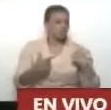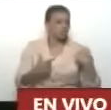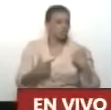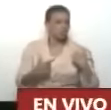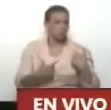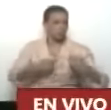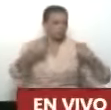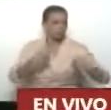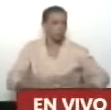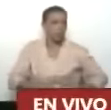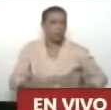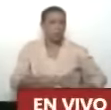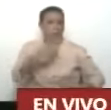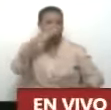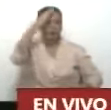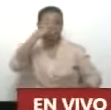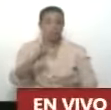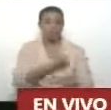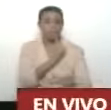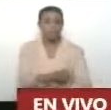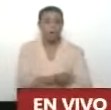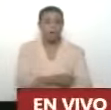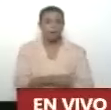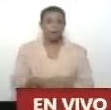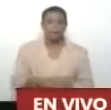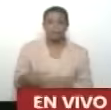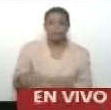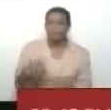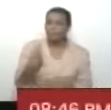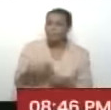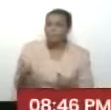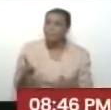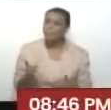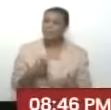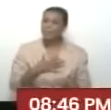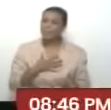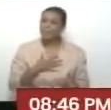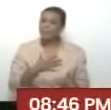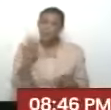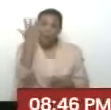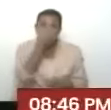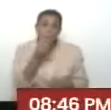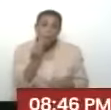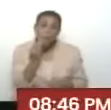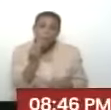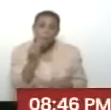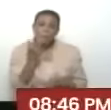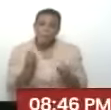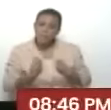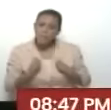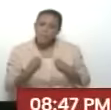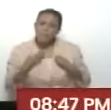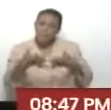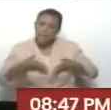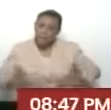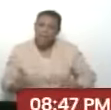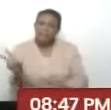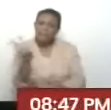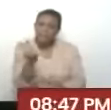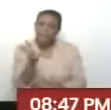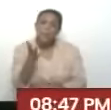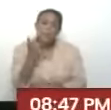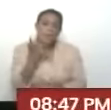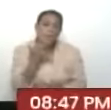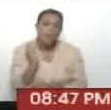esta casa yo soy el más grande, aquí mando yo. Pero fíjese lo diferente que es para la juventud que vive y nace en Venezuela, que